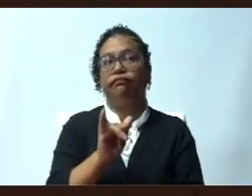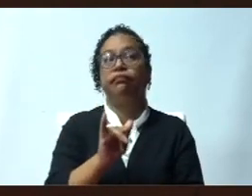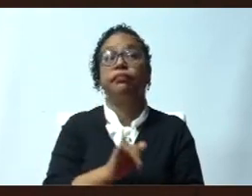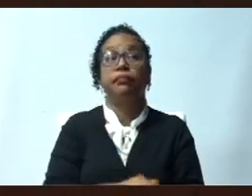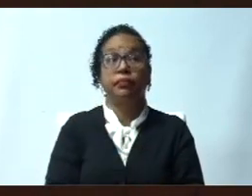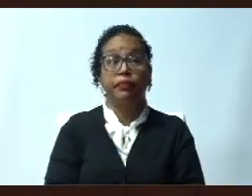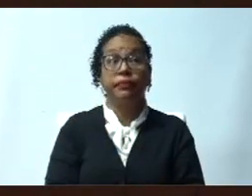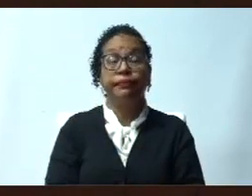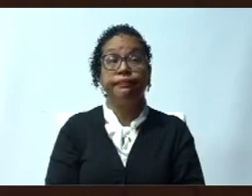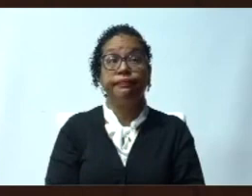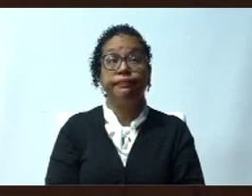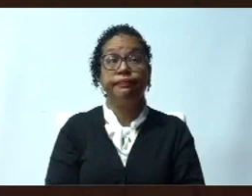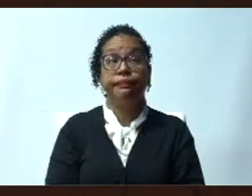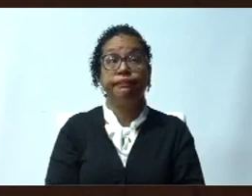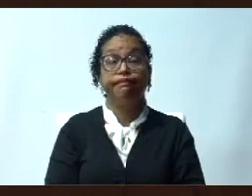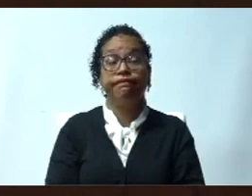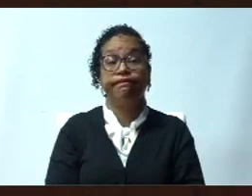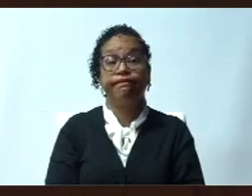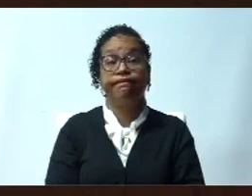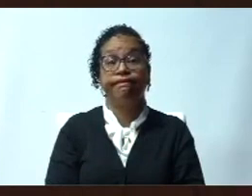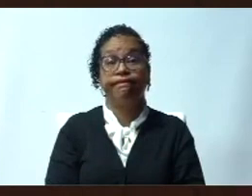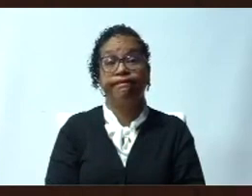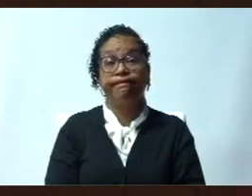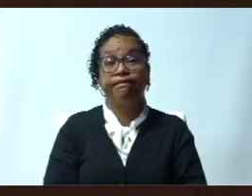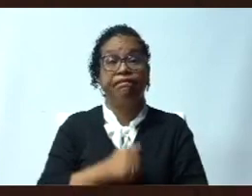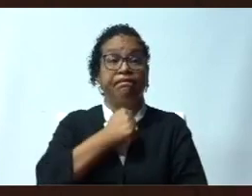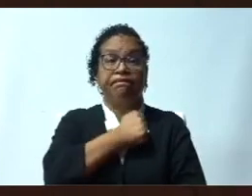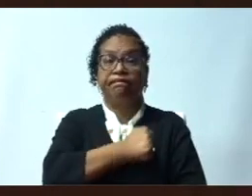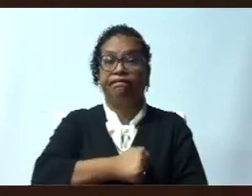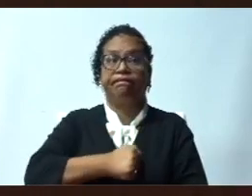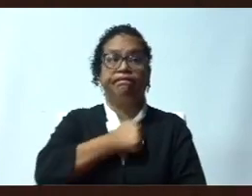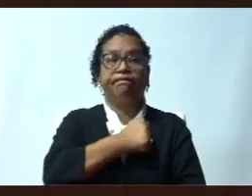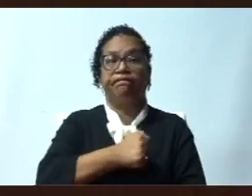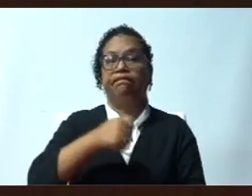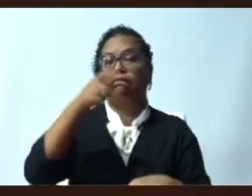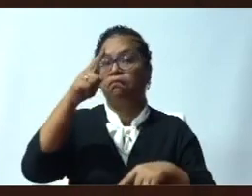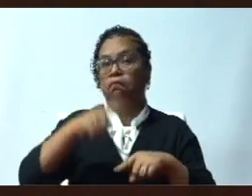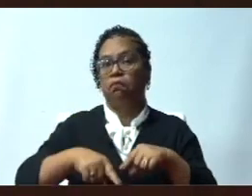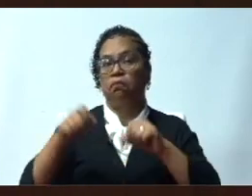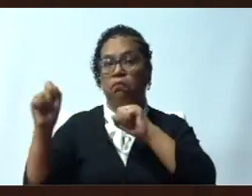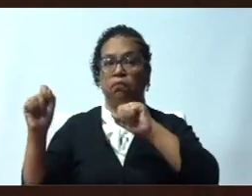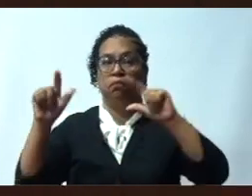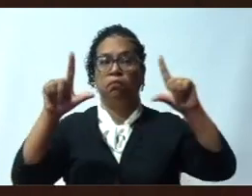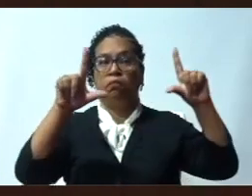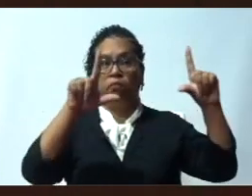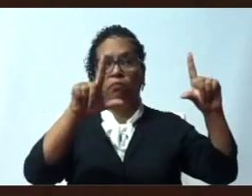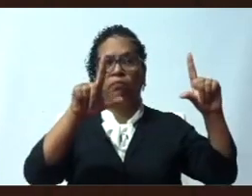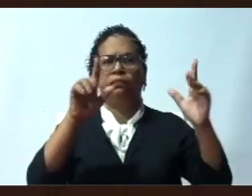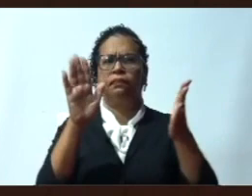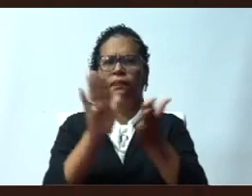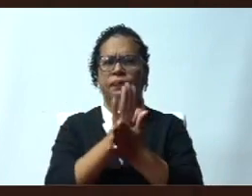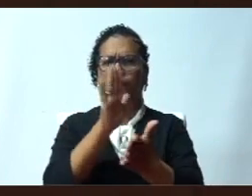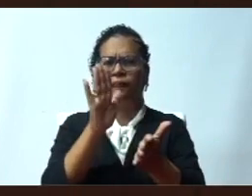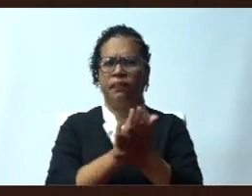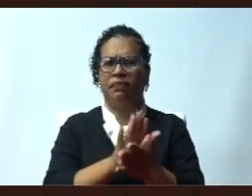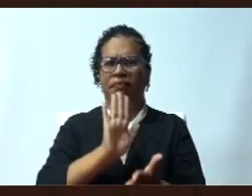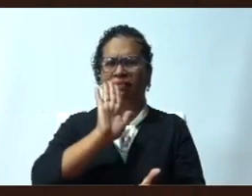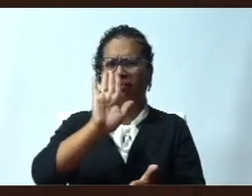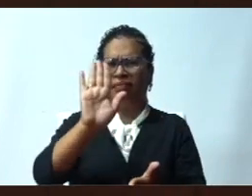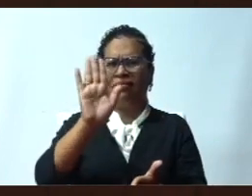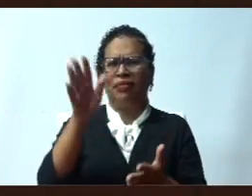una lástima que no podamos proyectar las condiciones de la escuela en construcción de Canca Abajo.